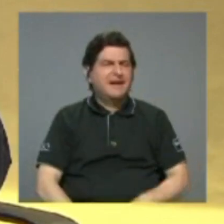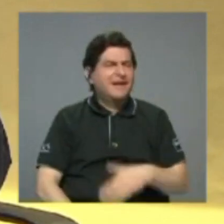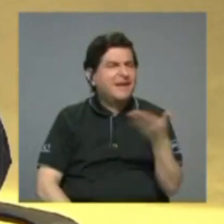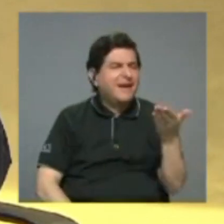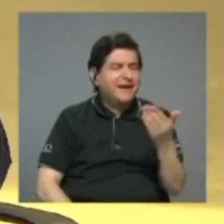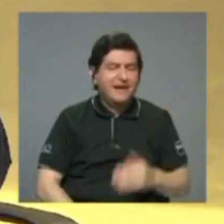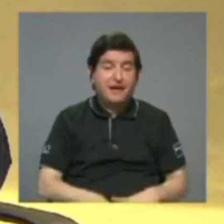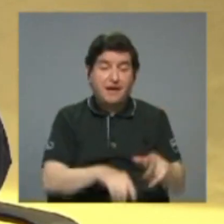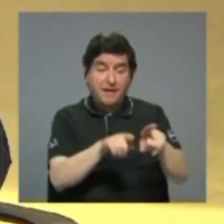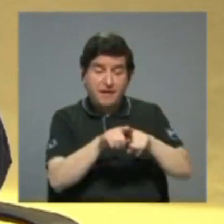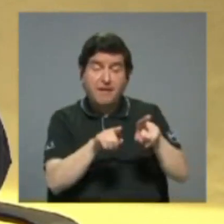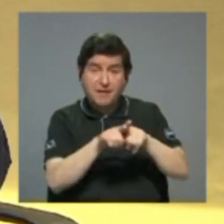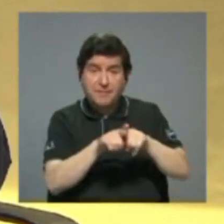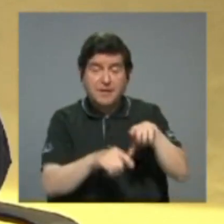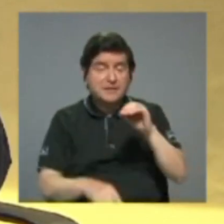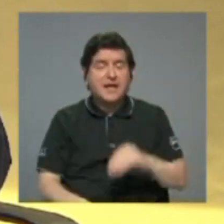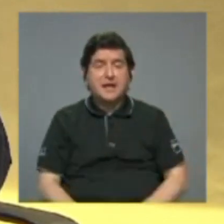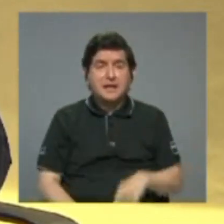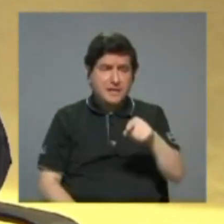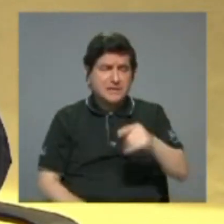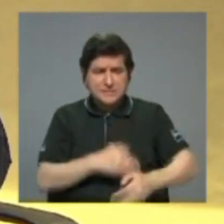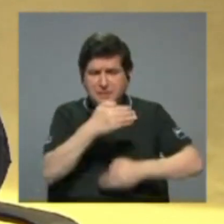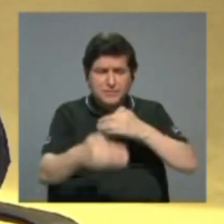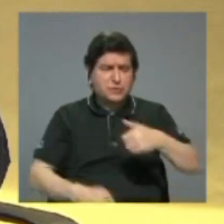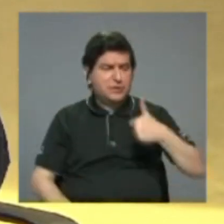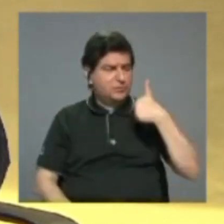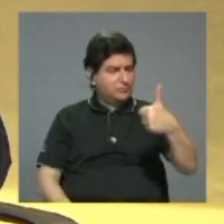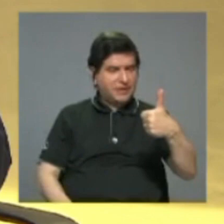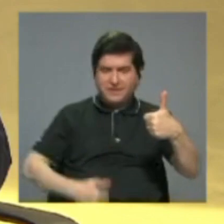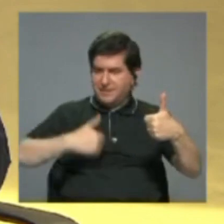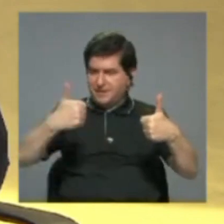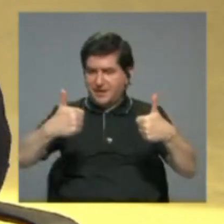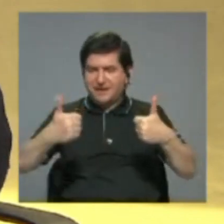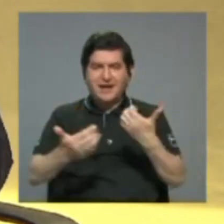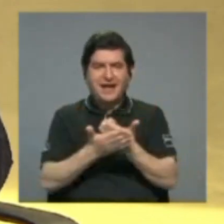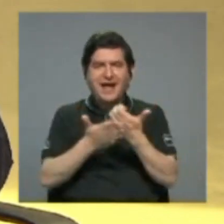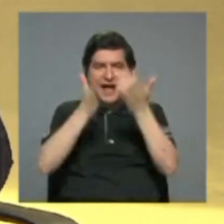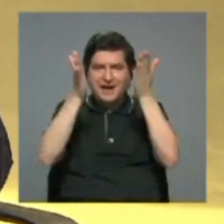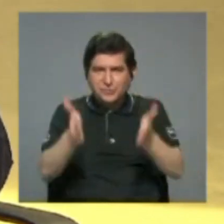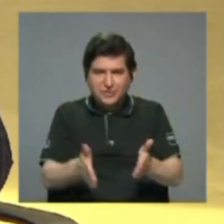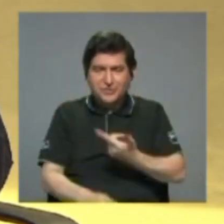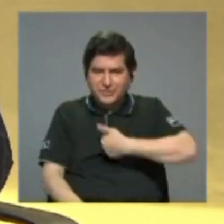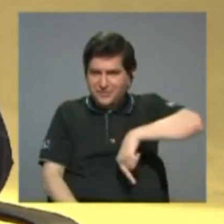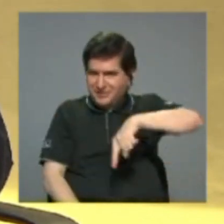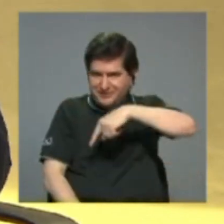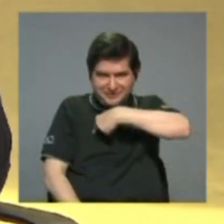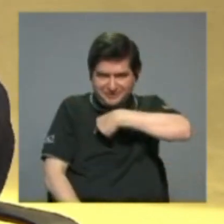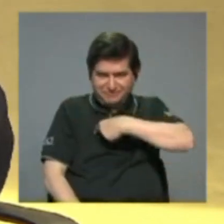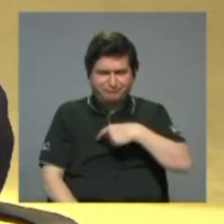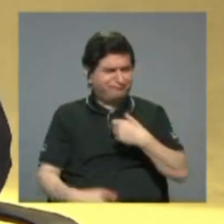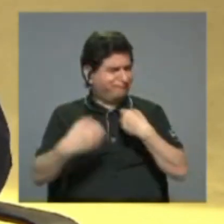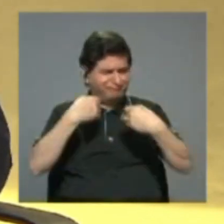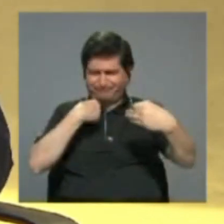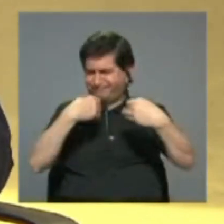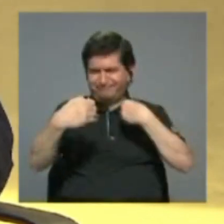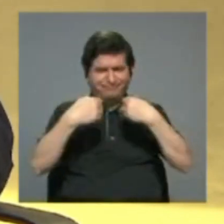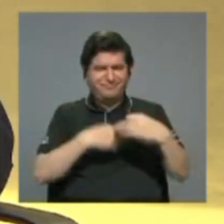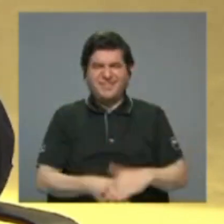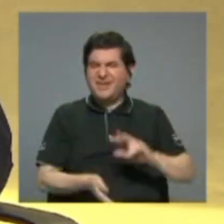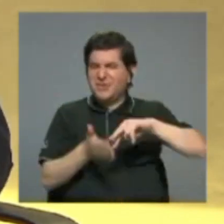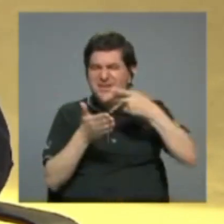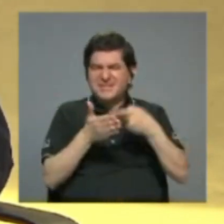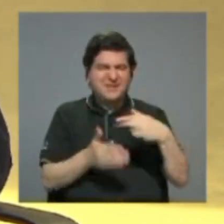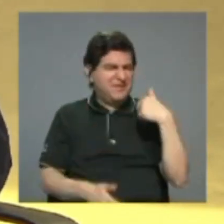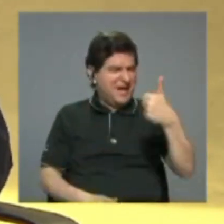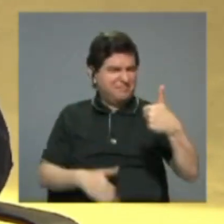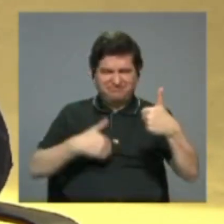hermandad y ganar. A los economistas no nos tienen que explicar el ganar,